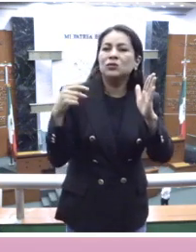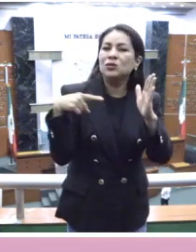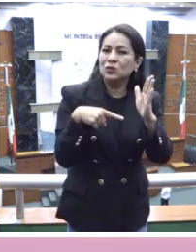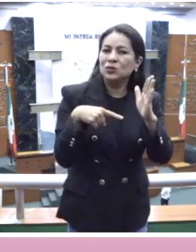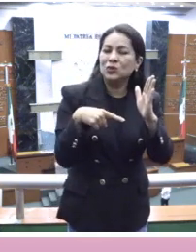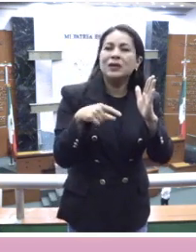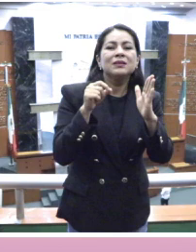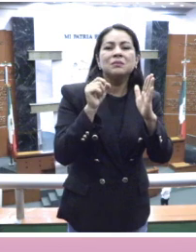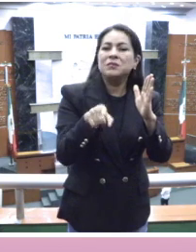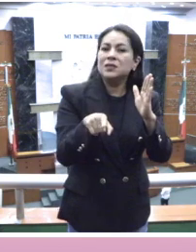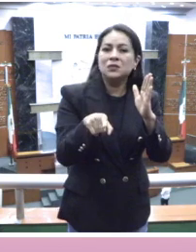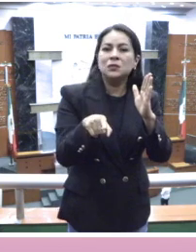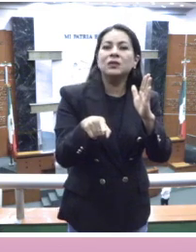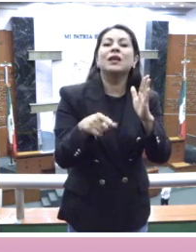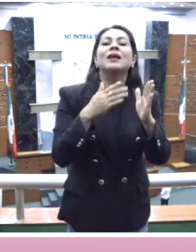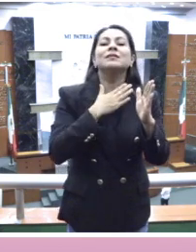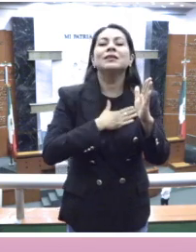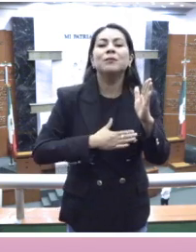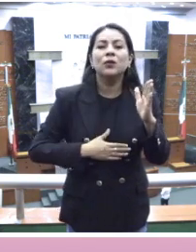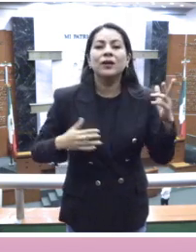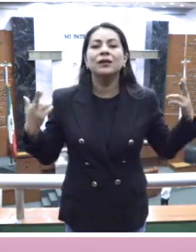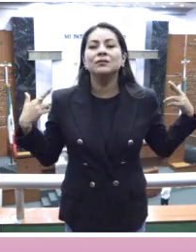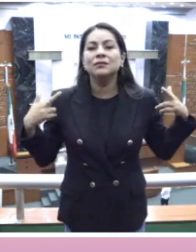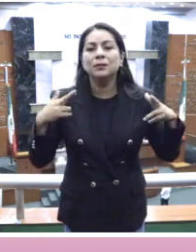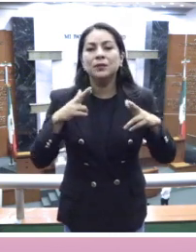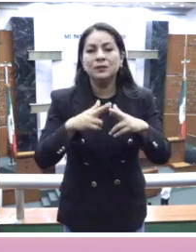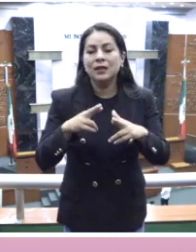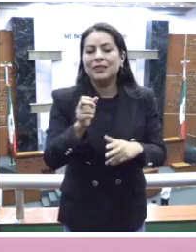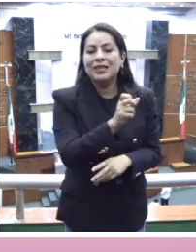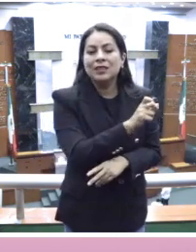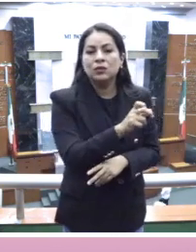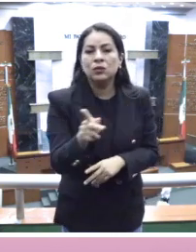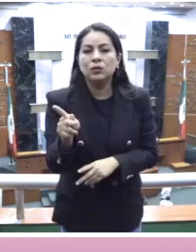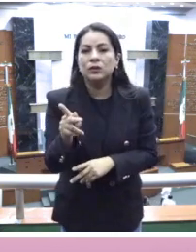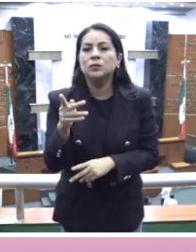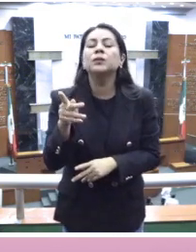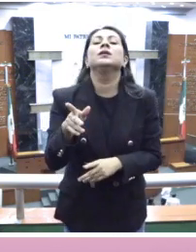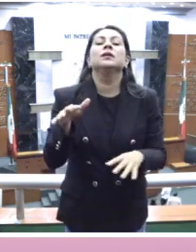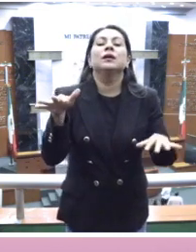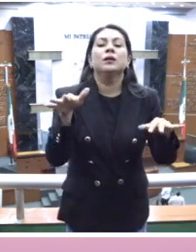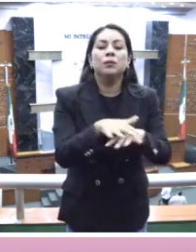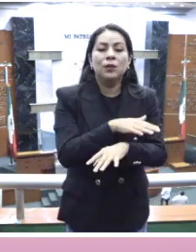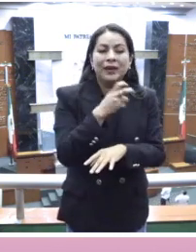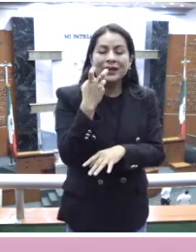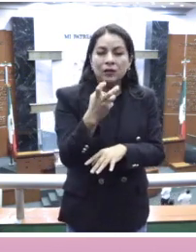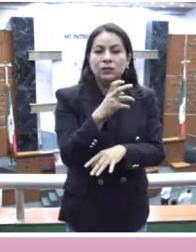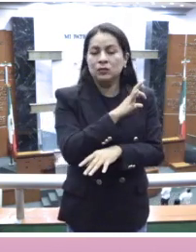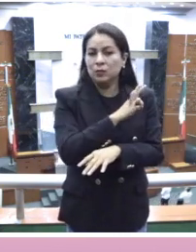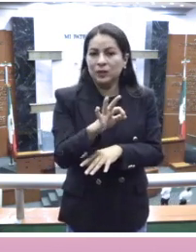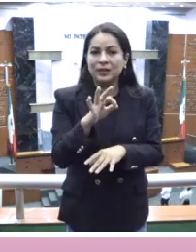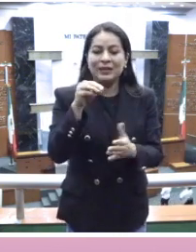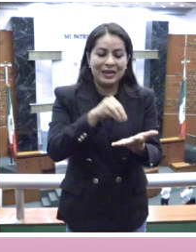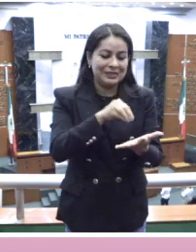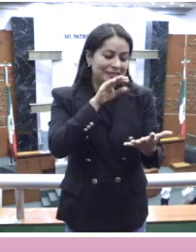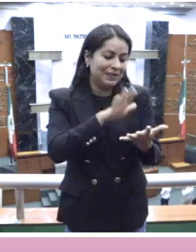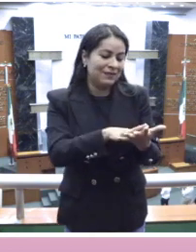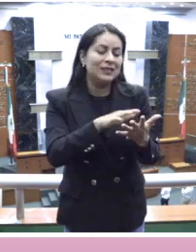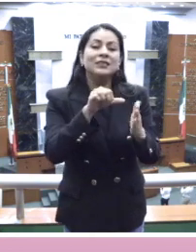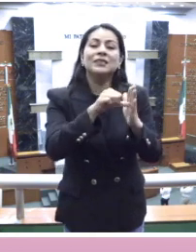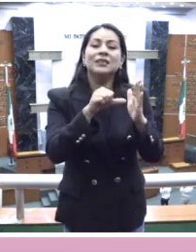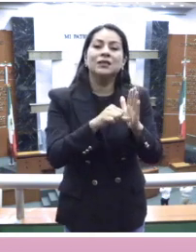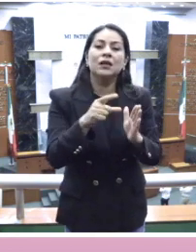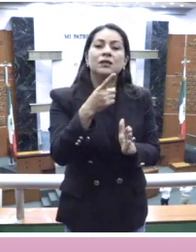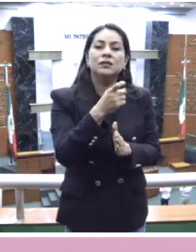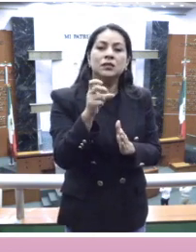es propio de las democracias representativas, pues corresponde el poder reformador constitucional establecido en el